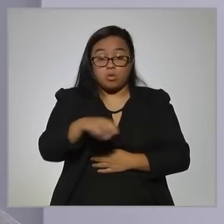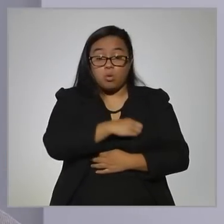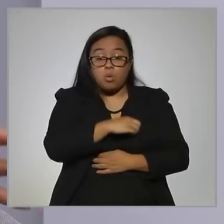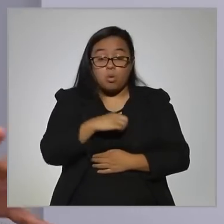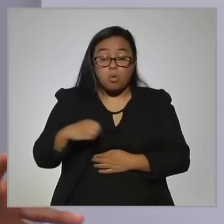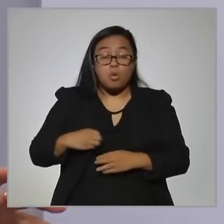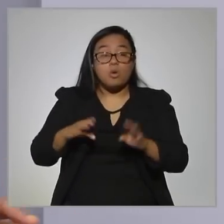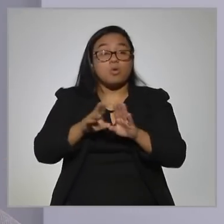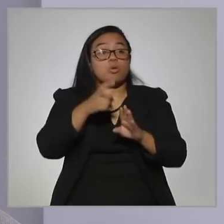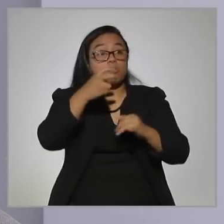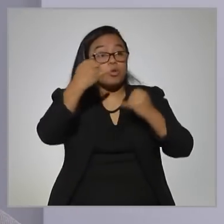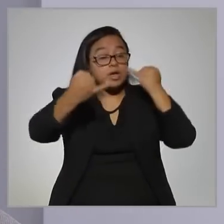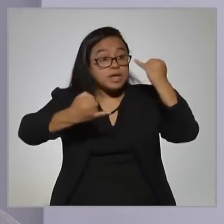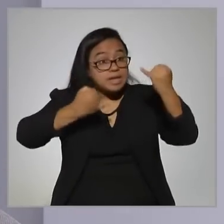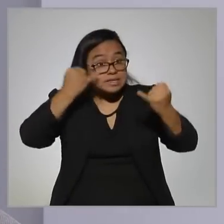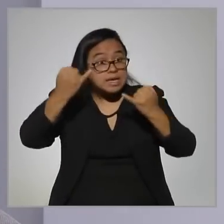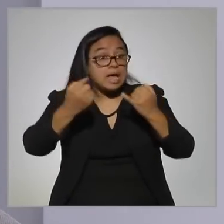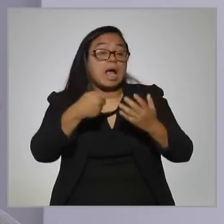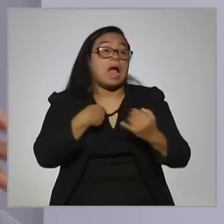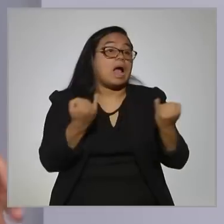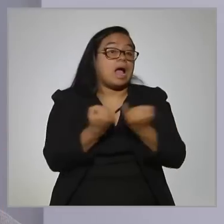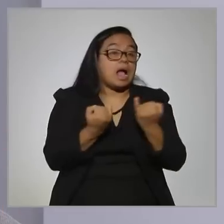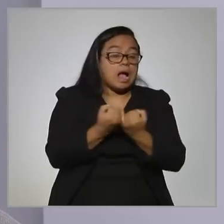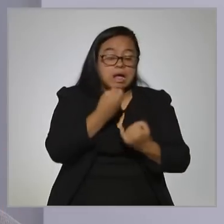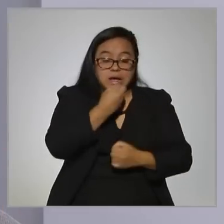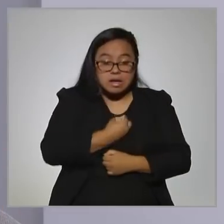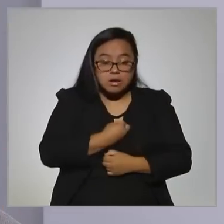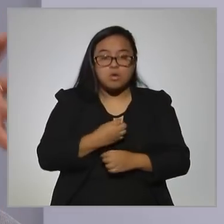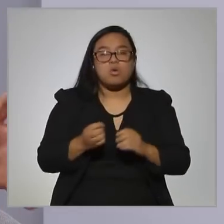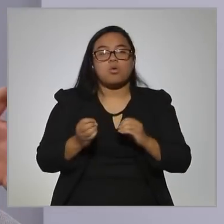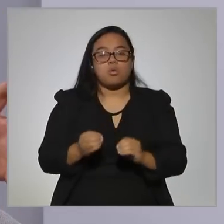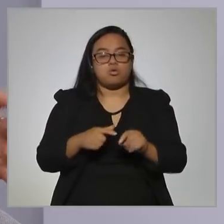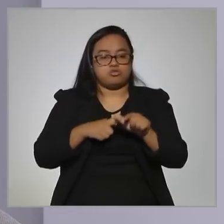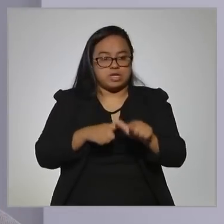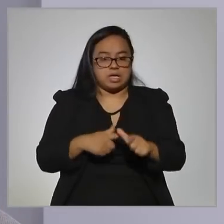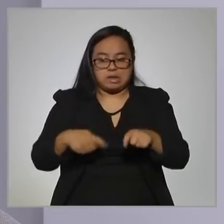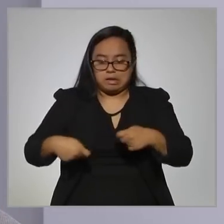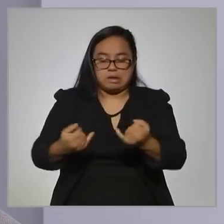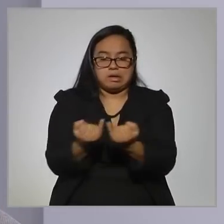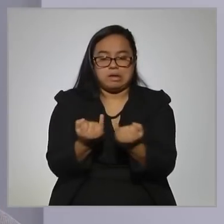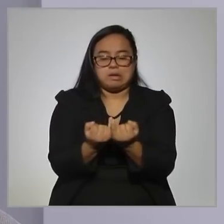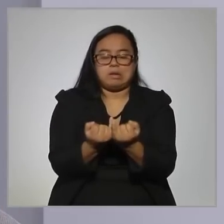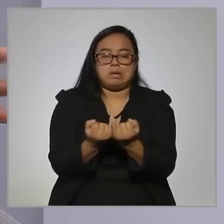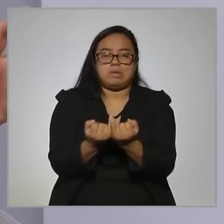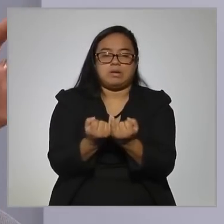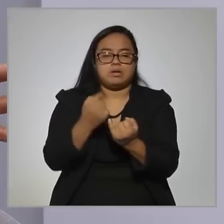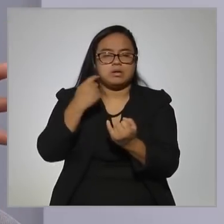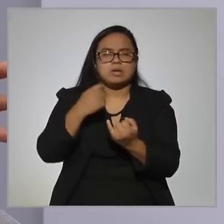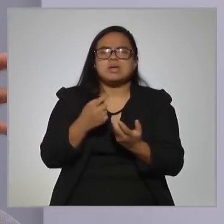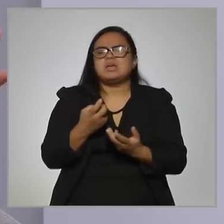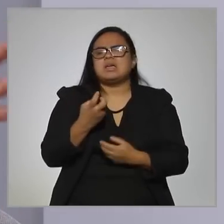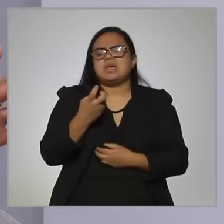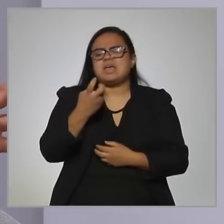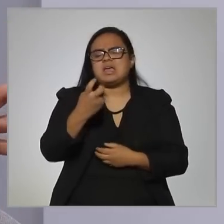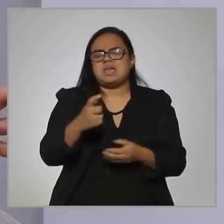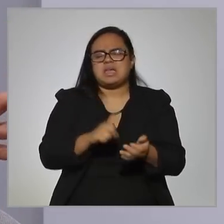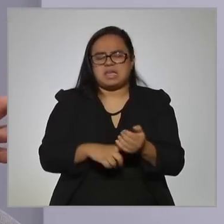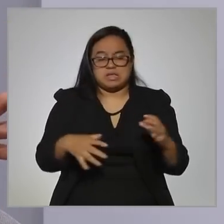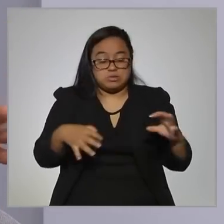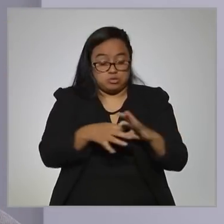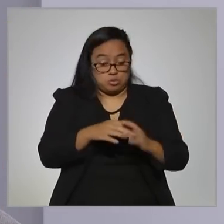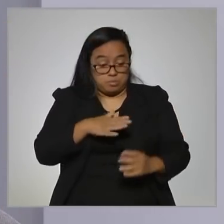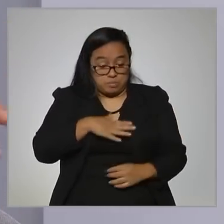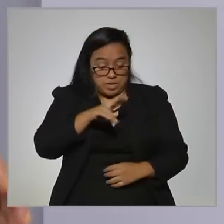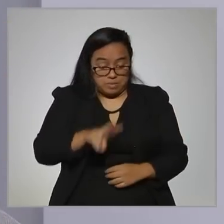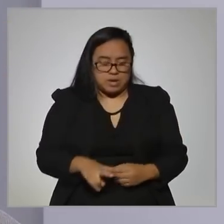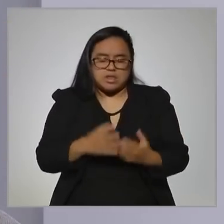en estereotipos, ni tenemos que vernos obligados a reproducir esquemas que no van acorde a nuestra realidad